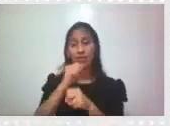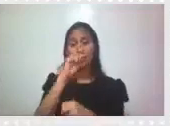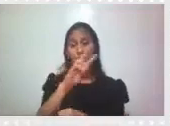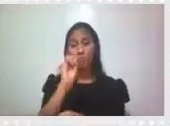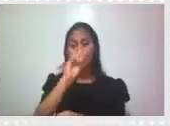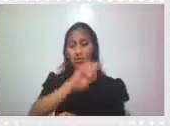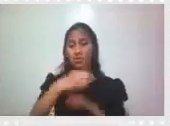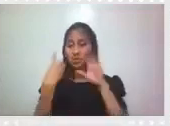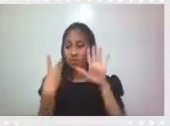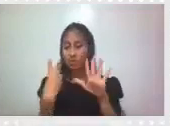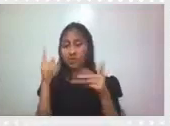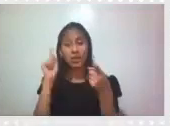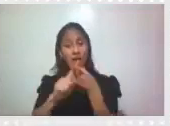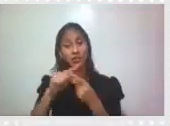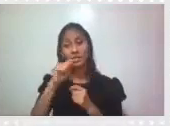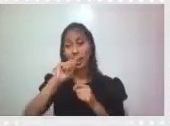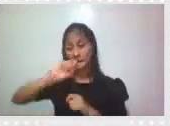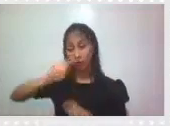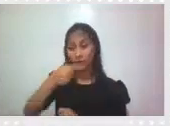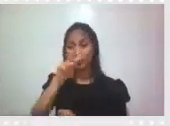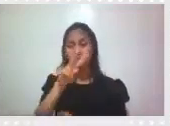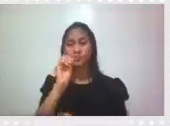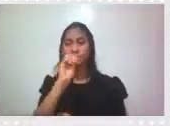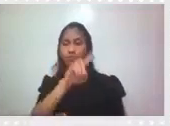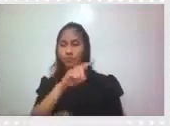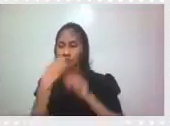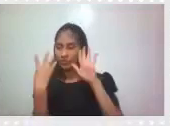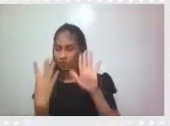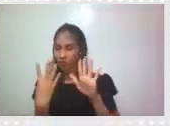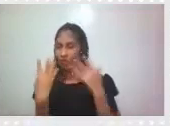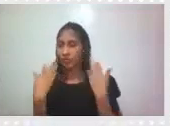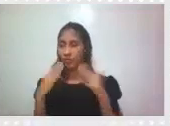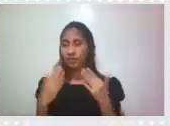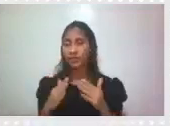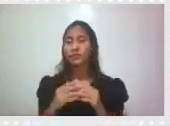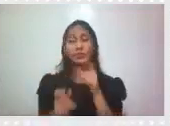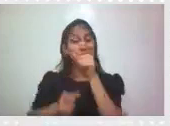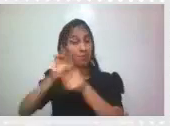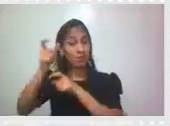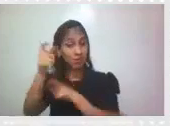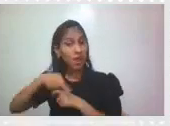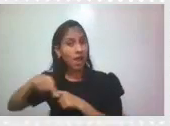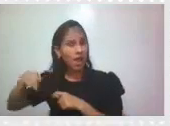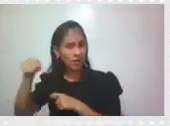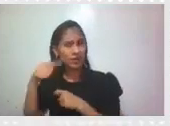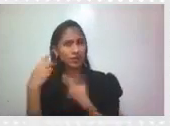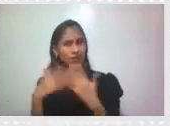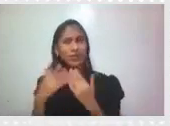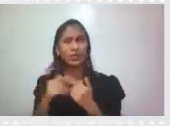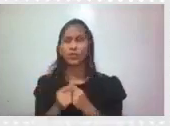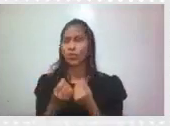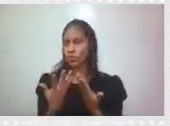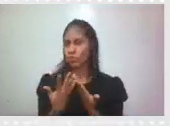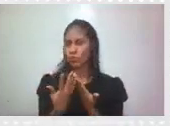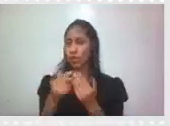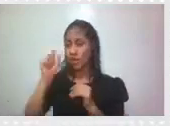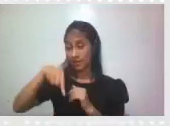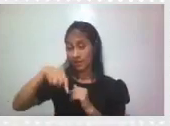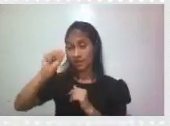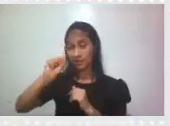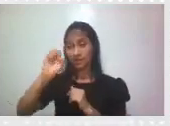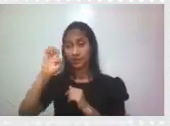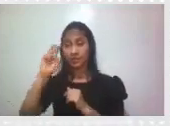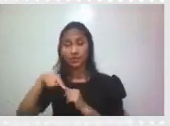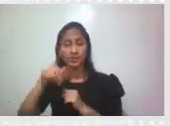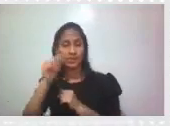y 2019. De hecho, la Agenda Indígena del SENACE ya tiene una primera edición